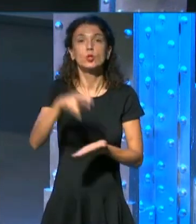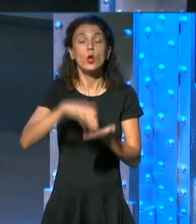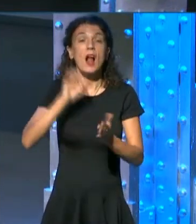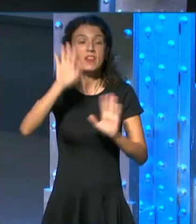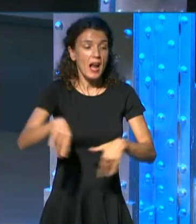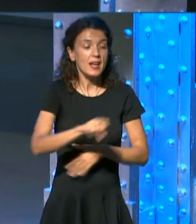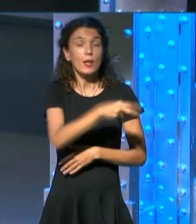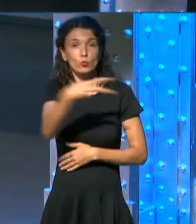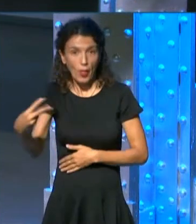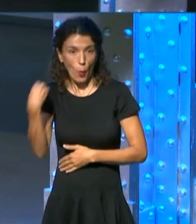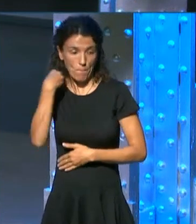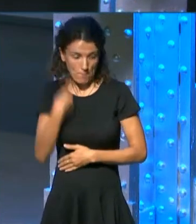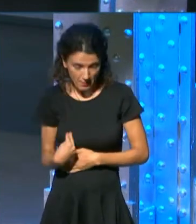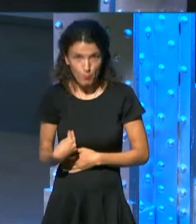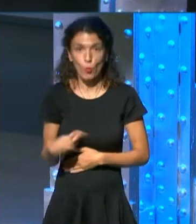mismo.